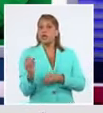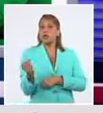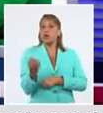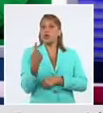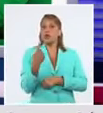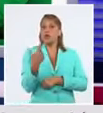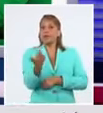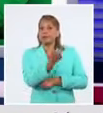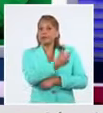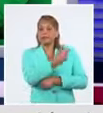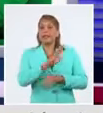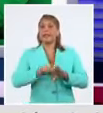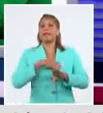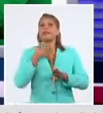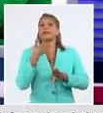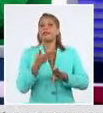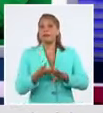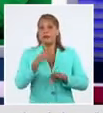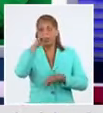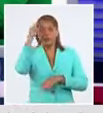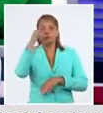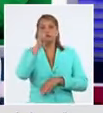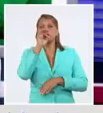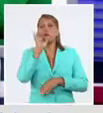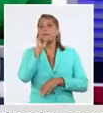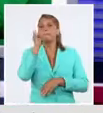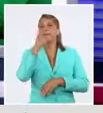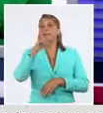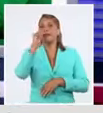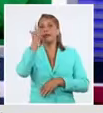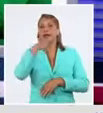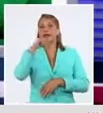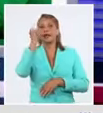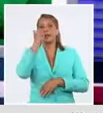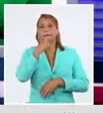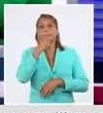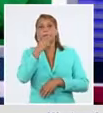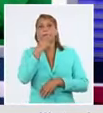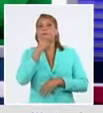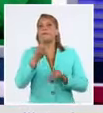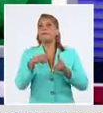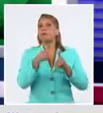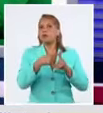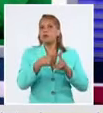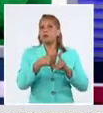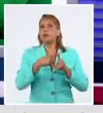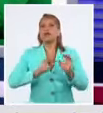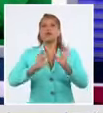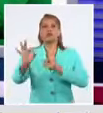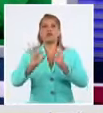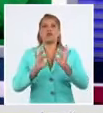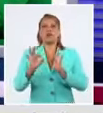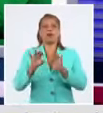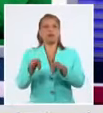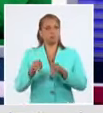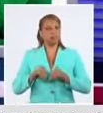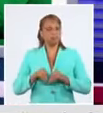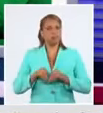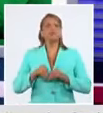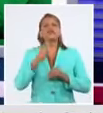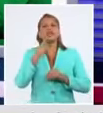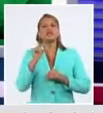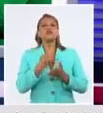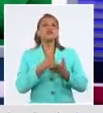posterior de la vacuna Soberana Plus adquieren un nivel de protección. Y esa es la razón científica que